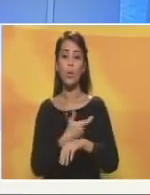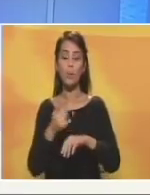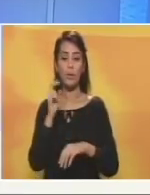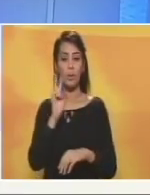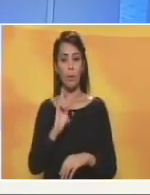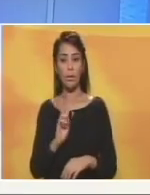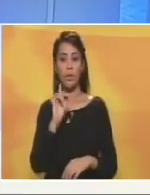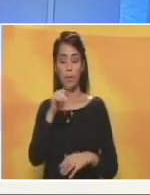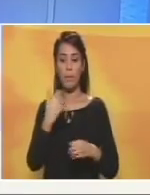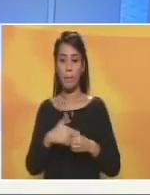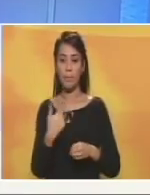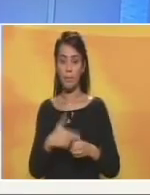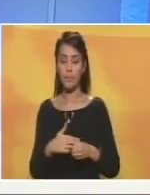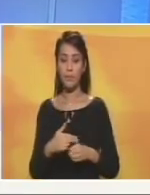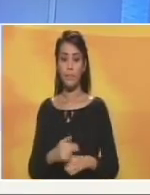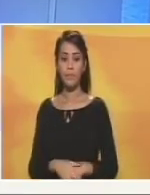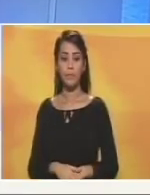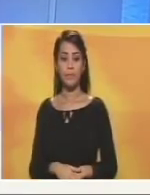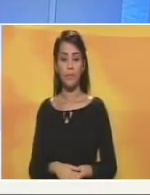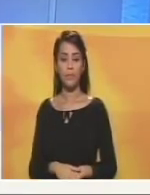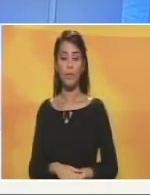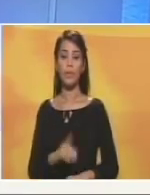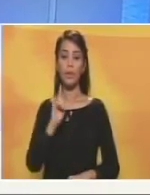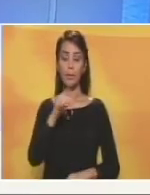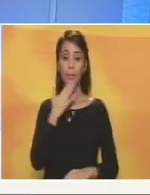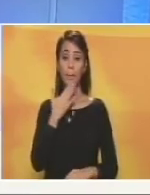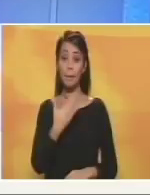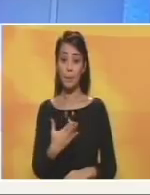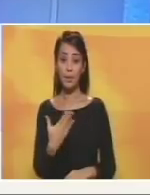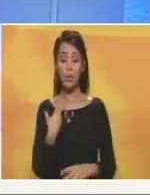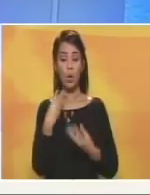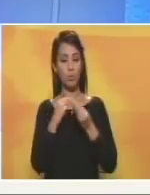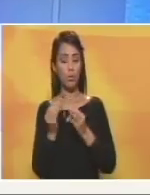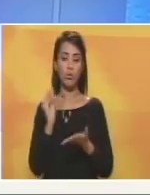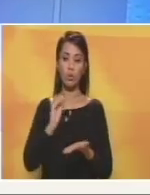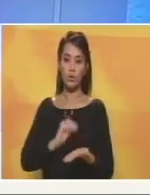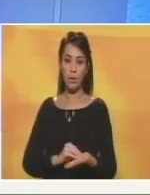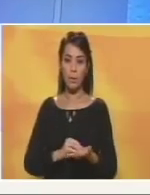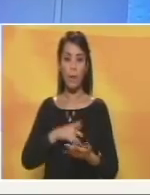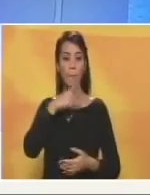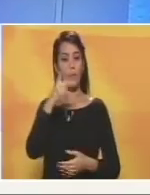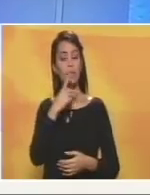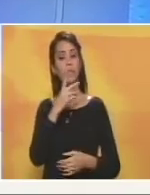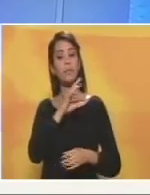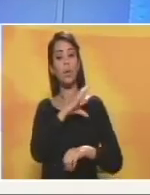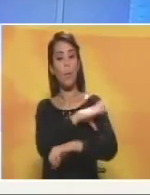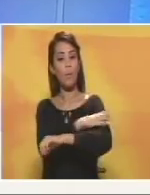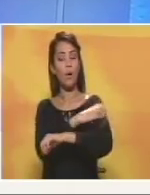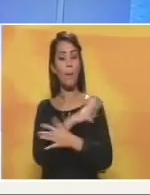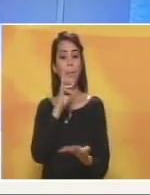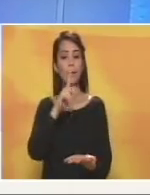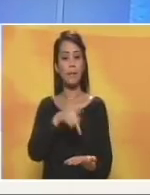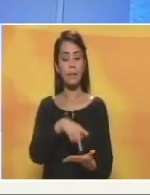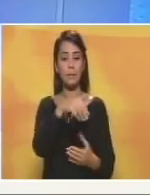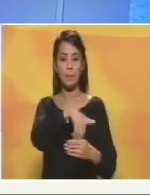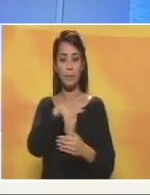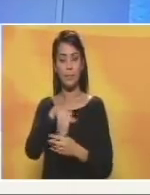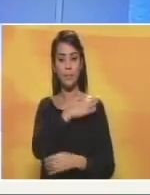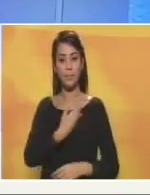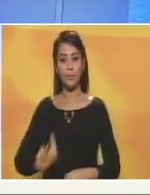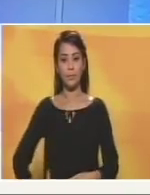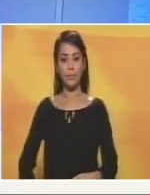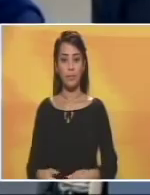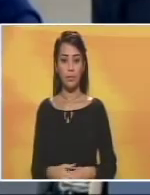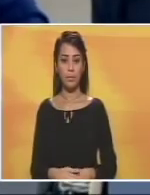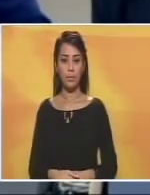y a la petrolera estatal PDVSA. Igualmente exigió el restablecimiento del derecho de políticos opositores a participar en la próxima elección